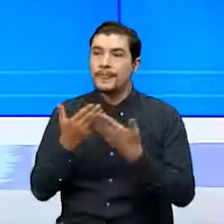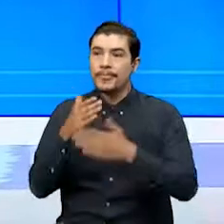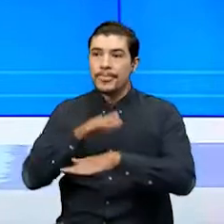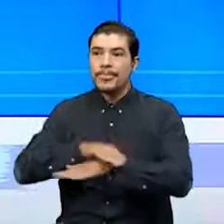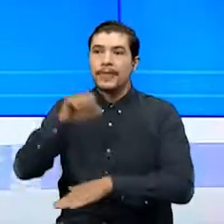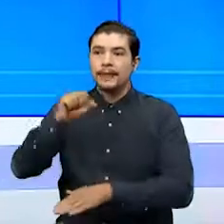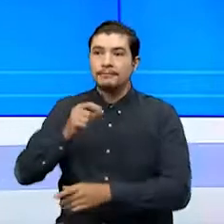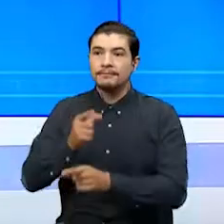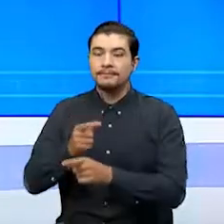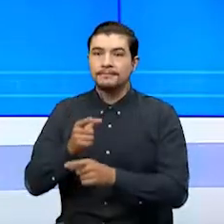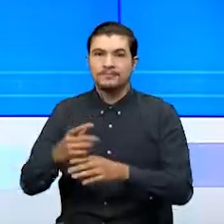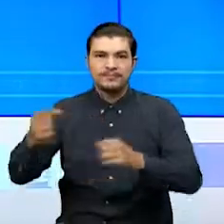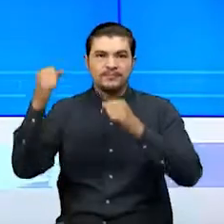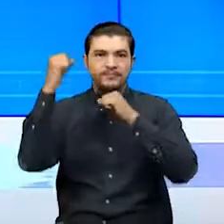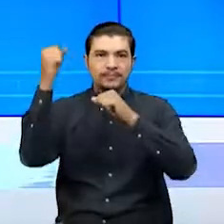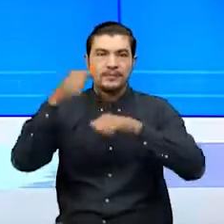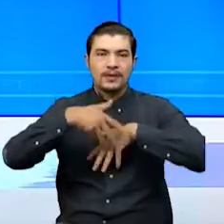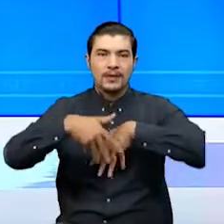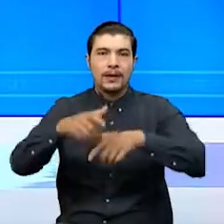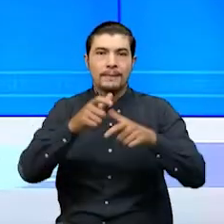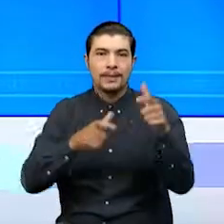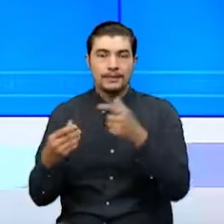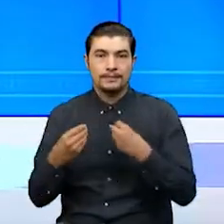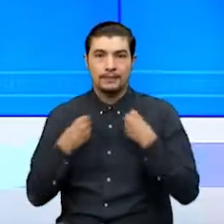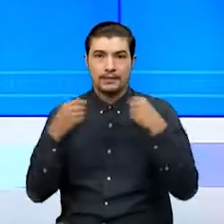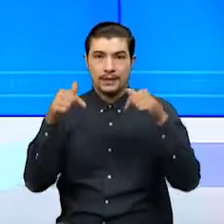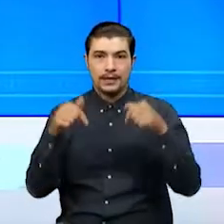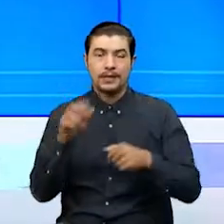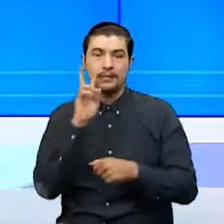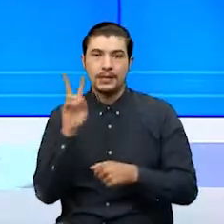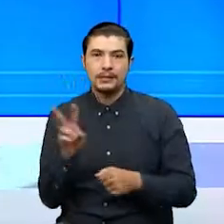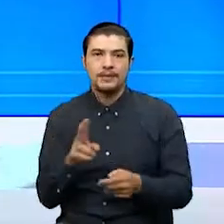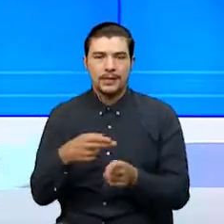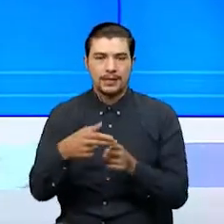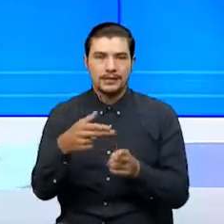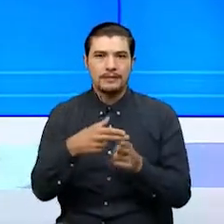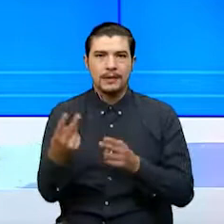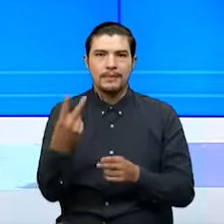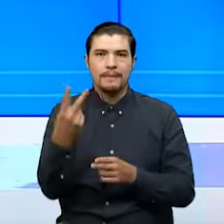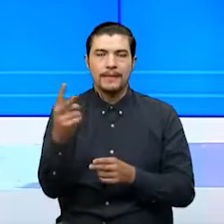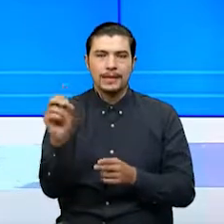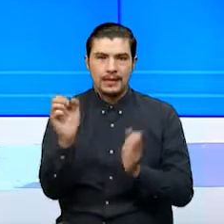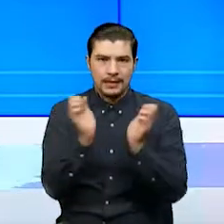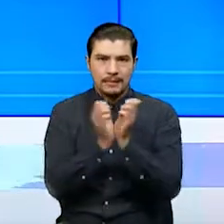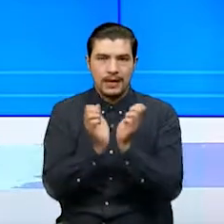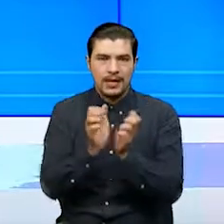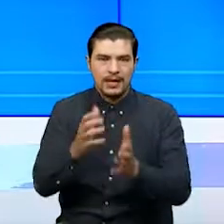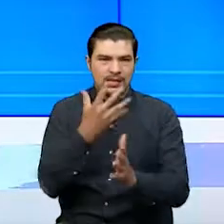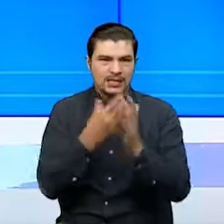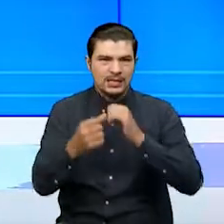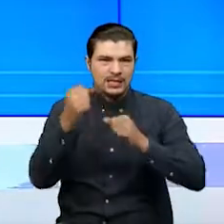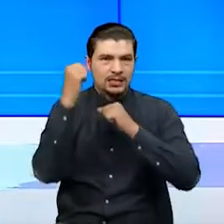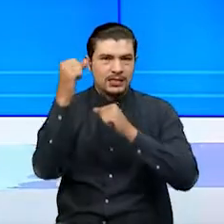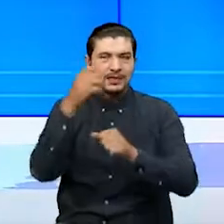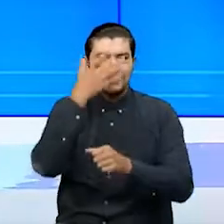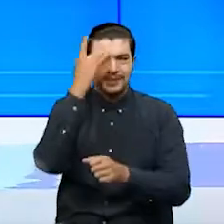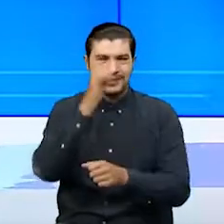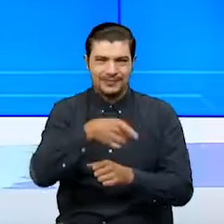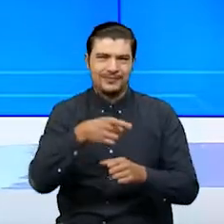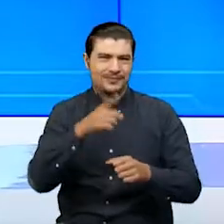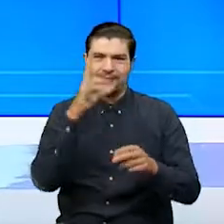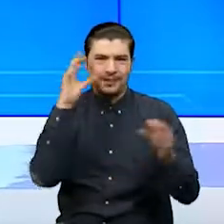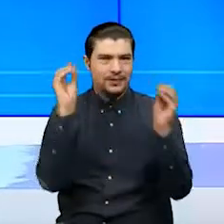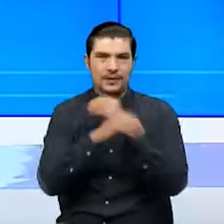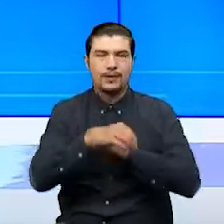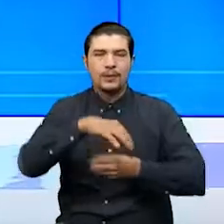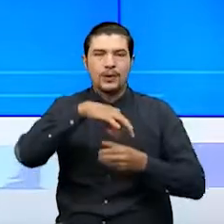y con un plantón los venezolanos residentes en bucaramanga participaron en las elecciones presidenciales del vecino país aún así el consulado en esta ciudad se